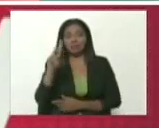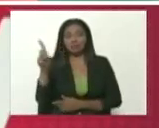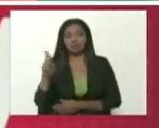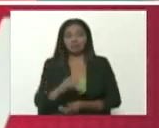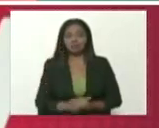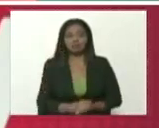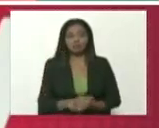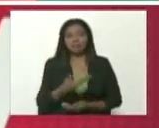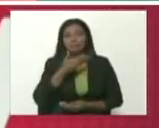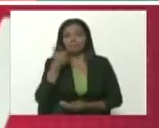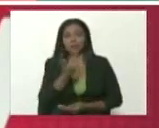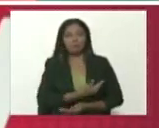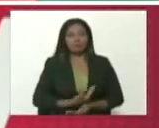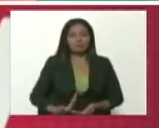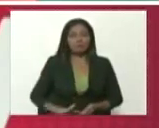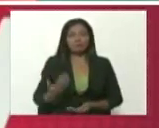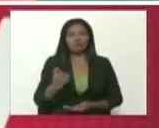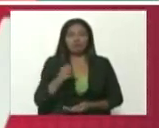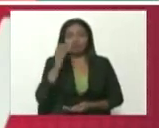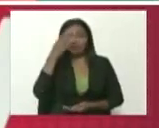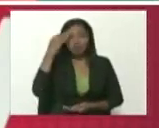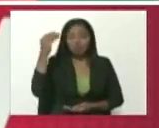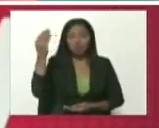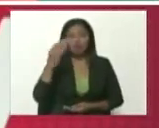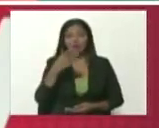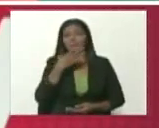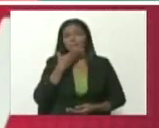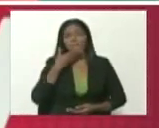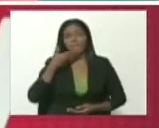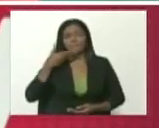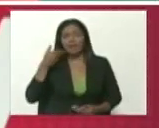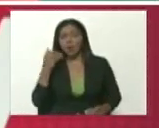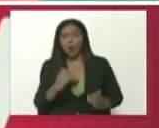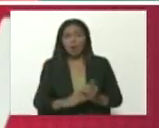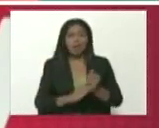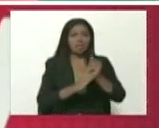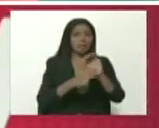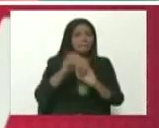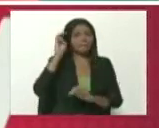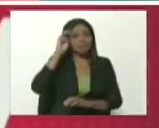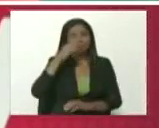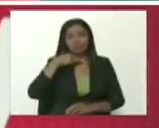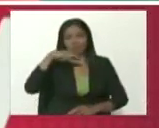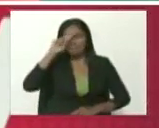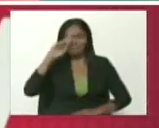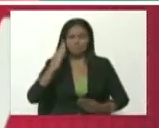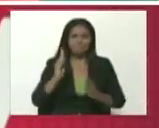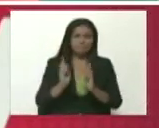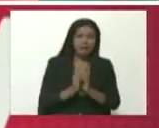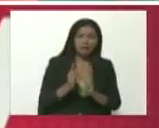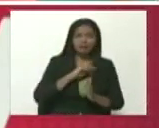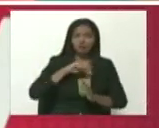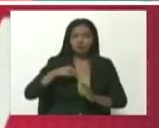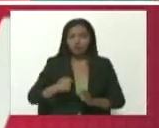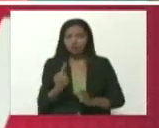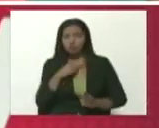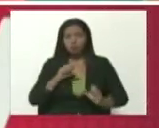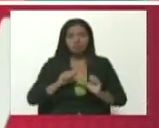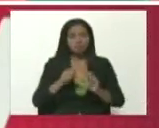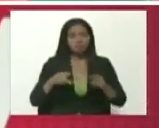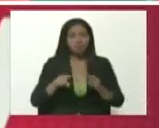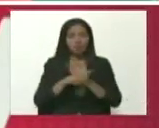Mejor presidente, ay Dios mío, mejor líder, nuestro maestro, nuestro padre. Nosotros seguimos